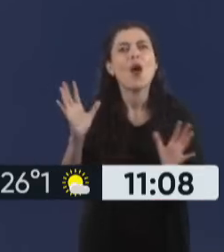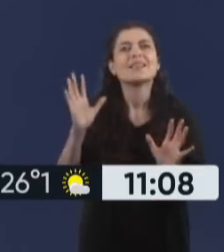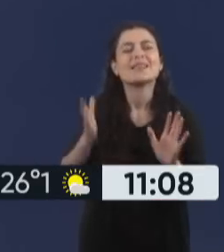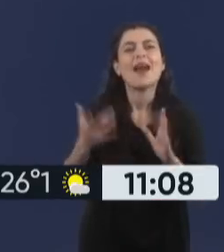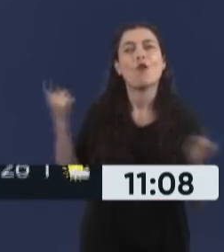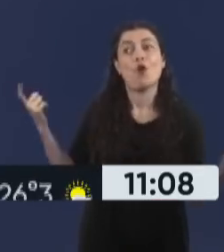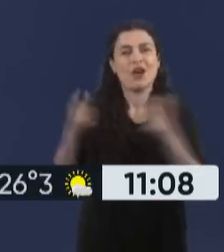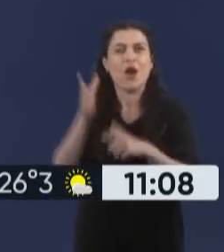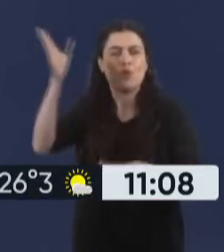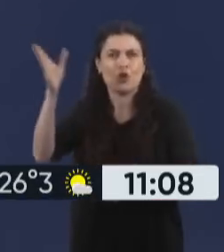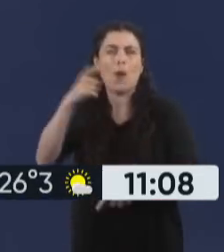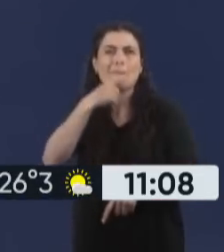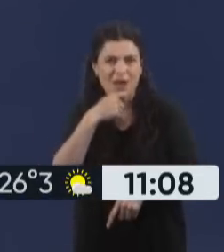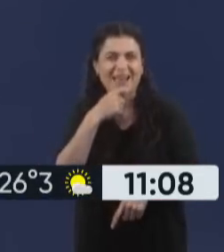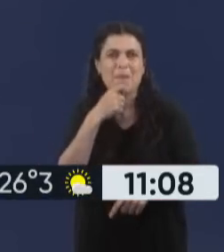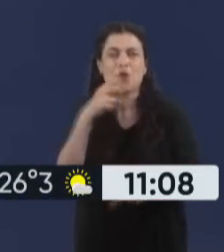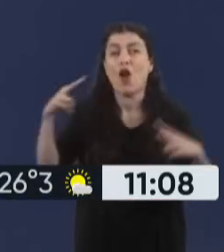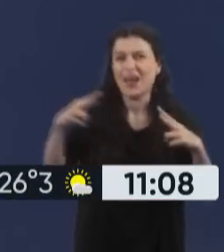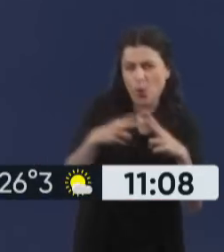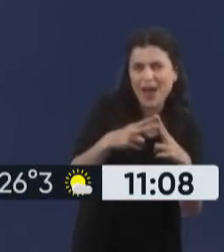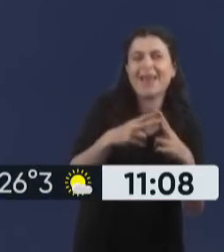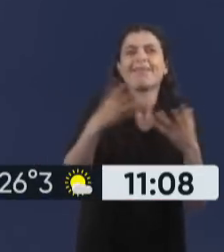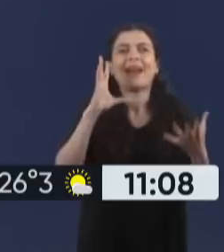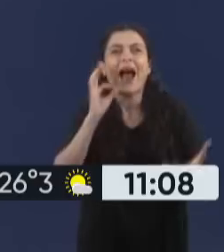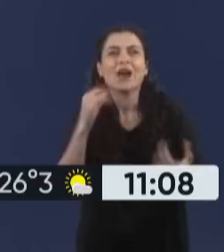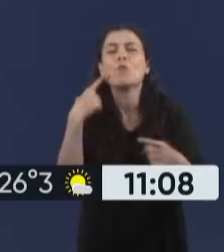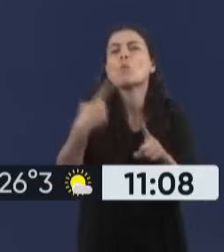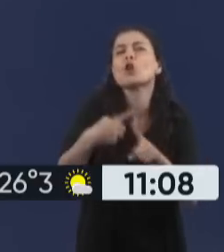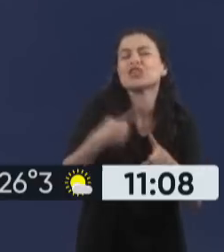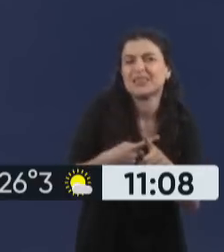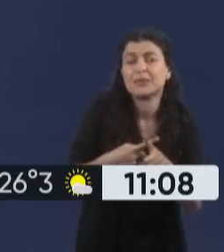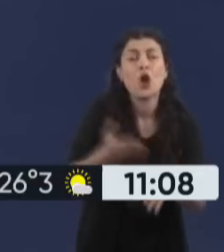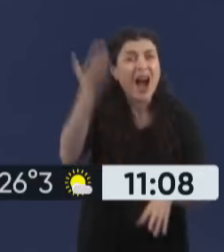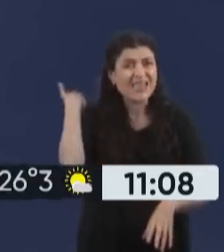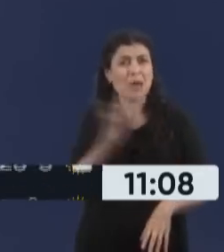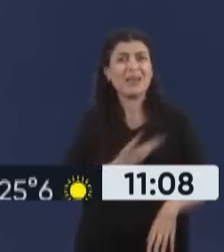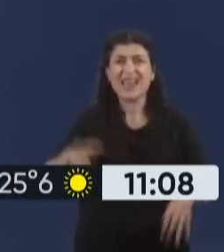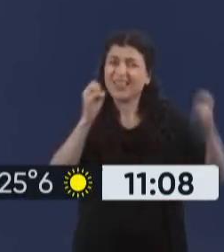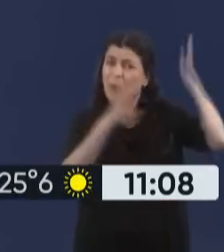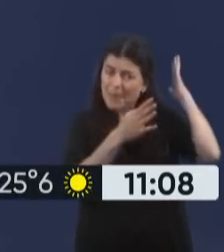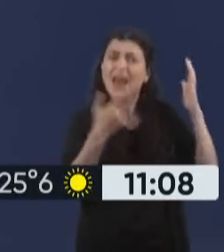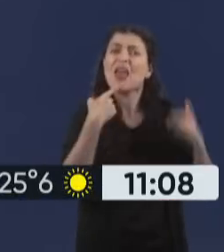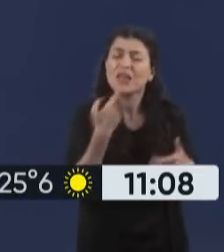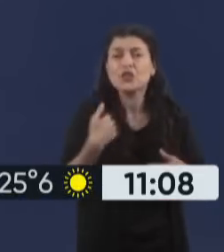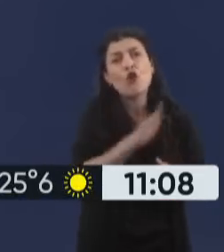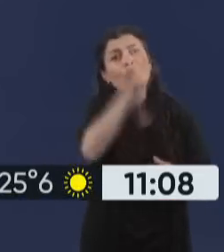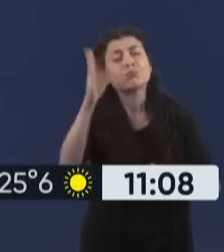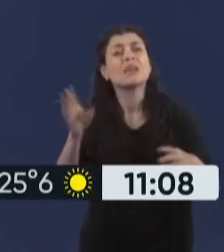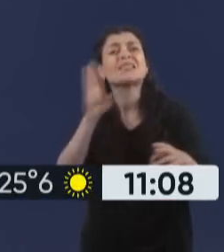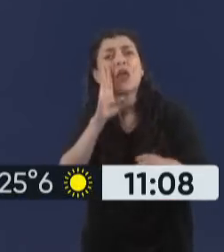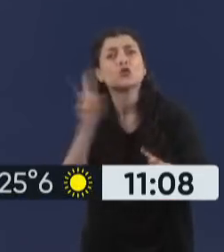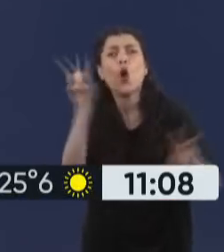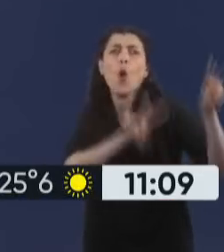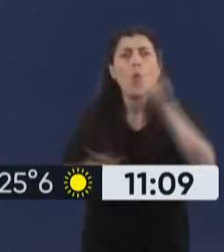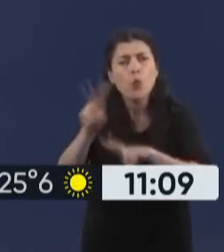ayer el presidente Cristina Pérez le dice por una radio que iría por un acuerdo de libre comercio y